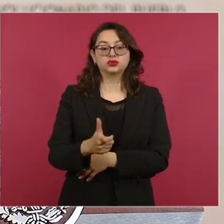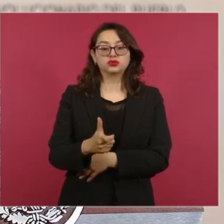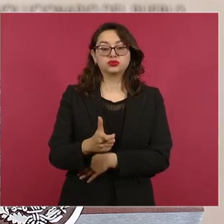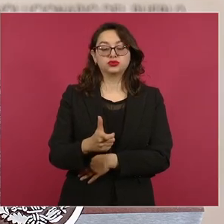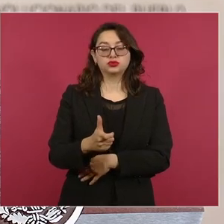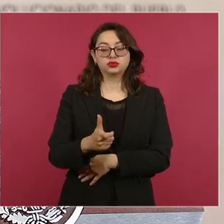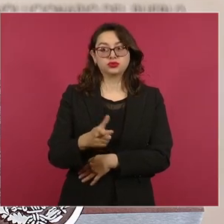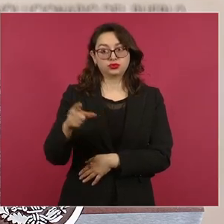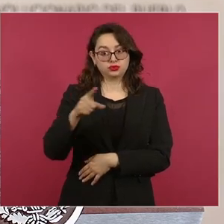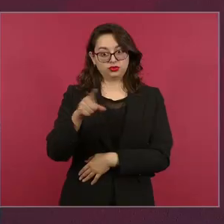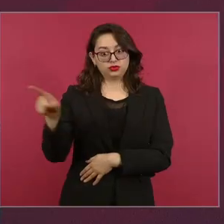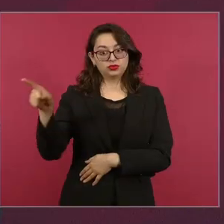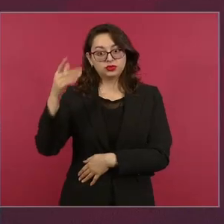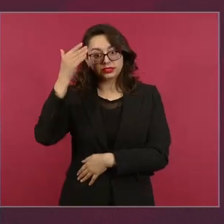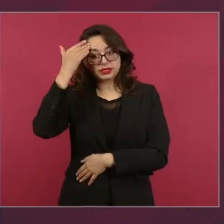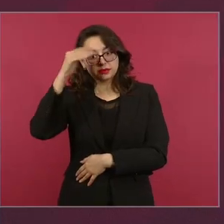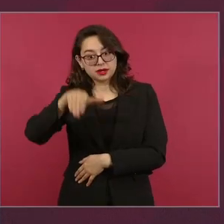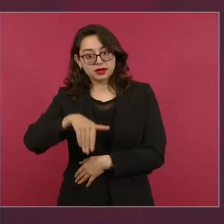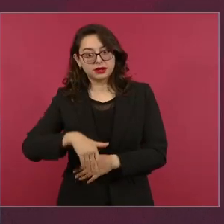Que el avión